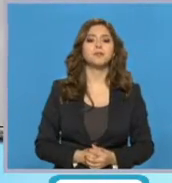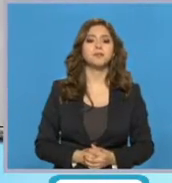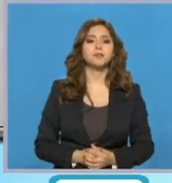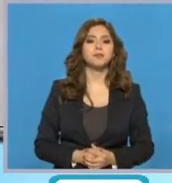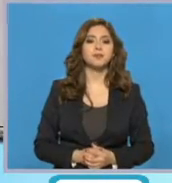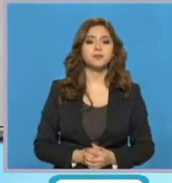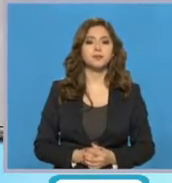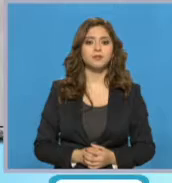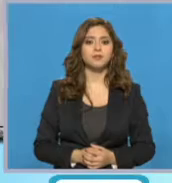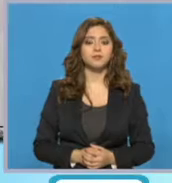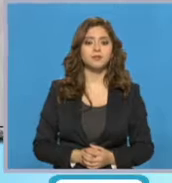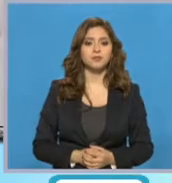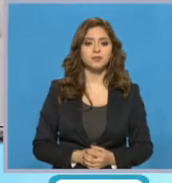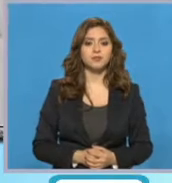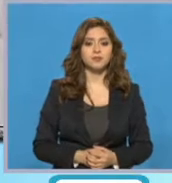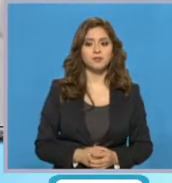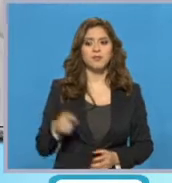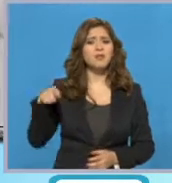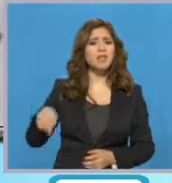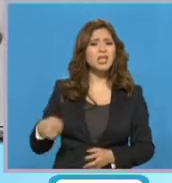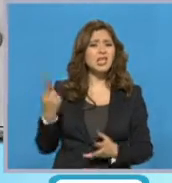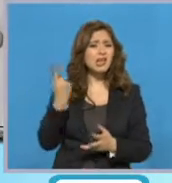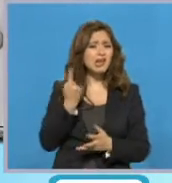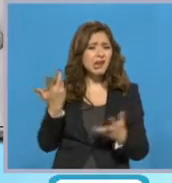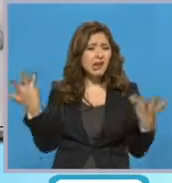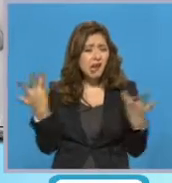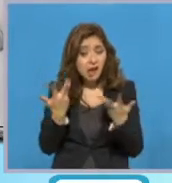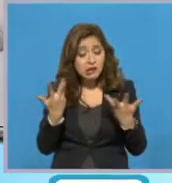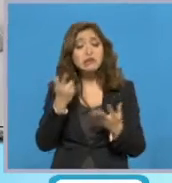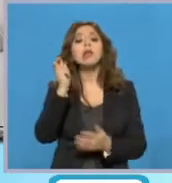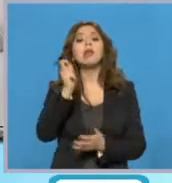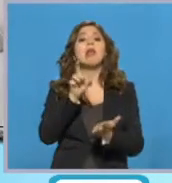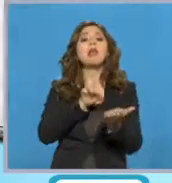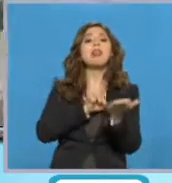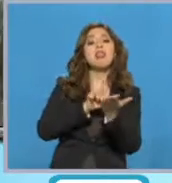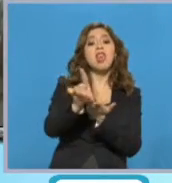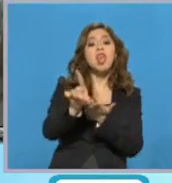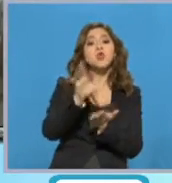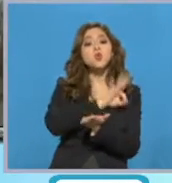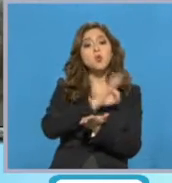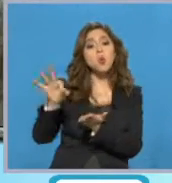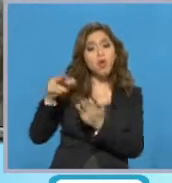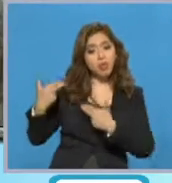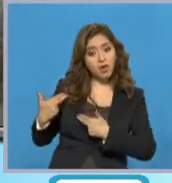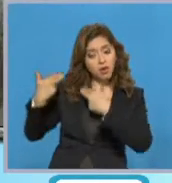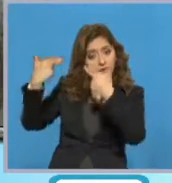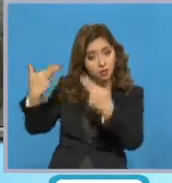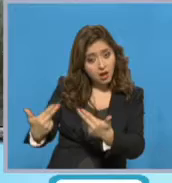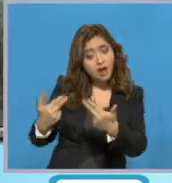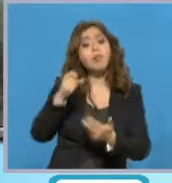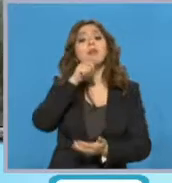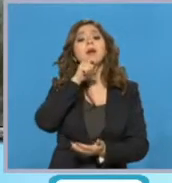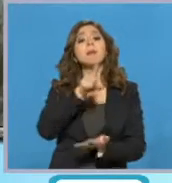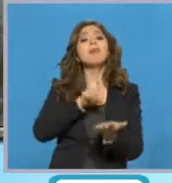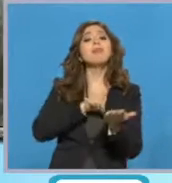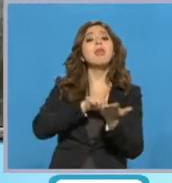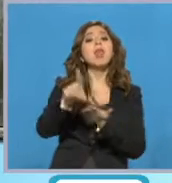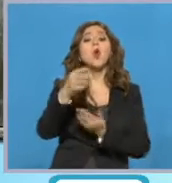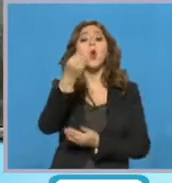sociedad de convivencia es, en principio, derechos hereditarios y derechos alimentarios,